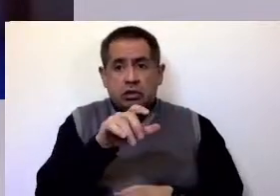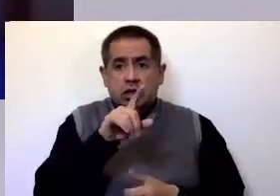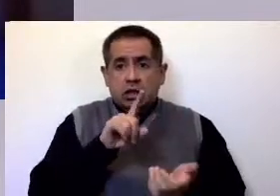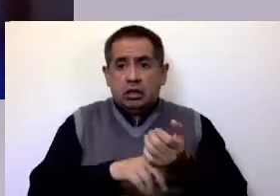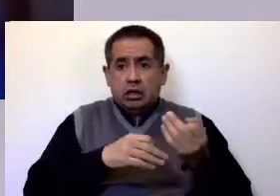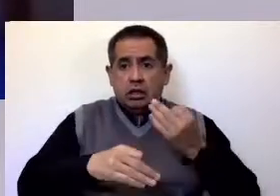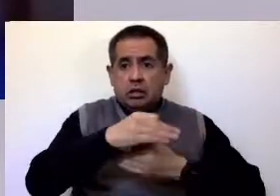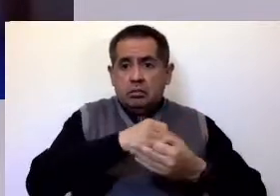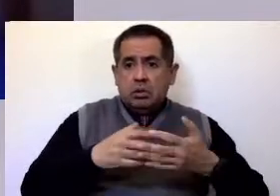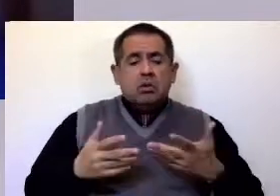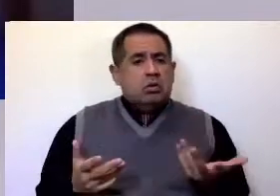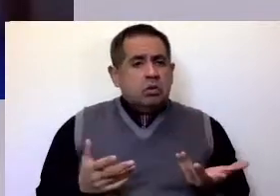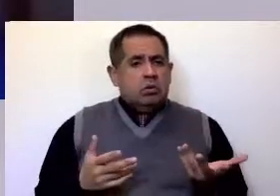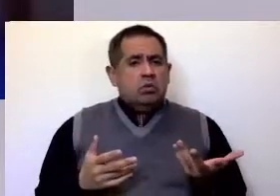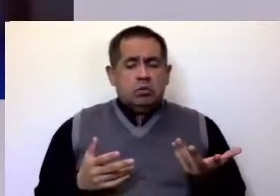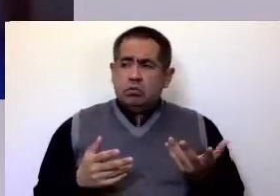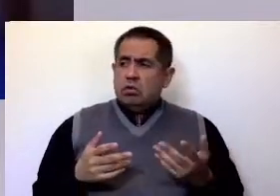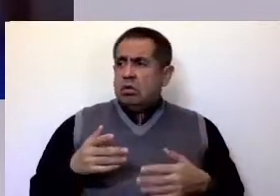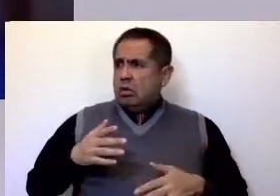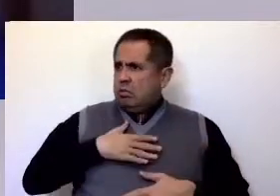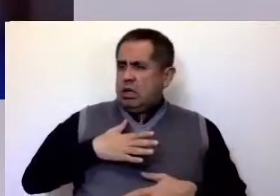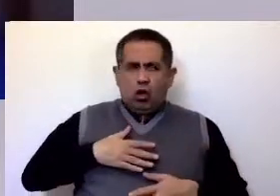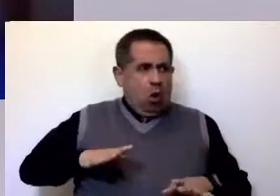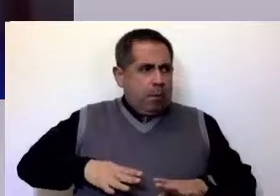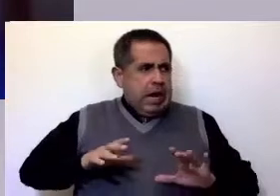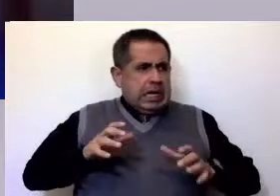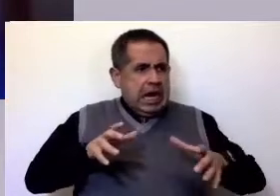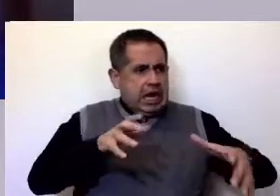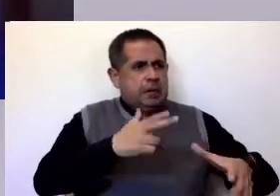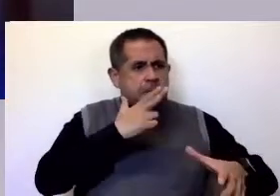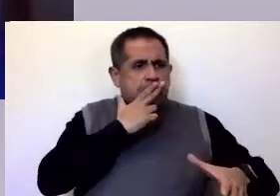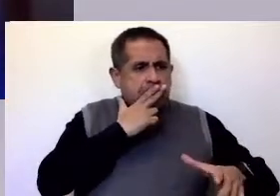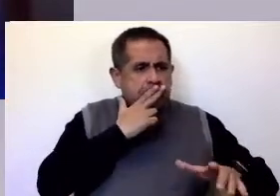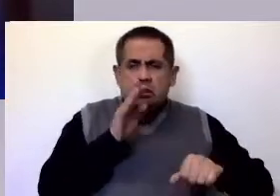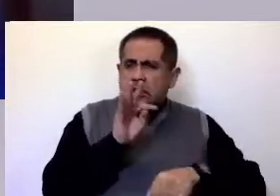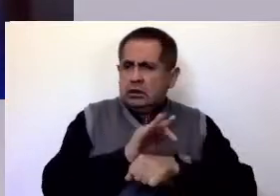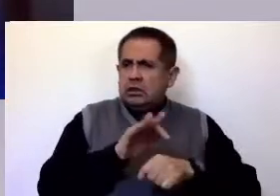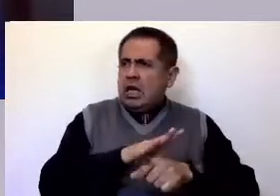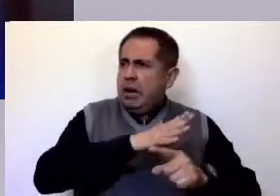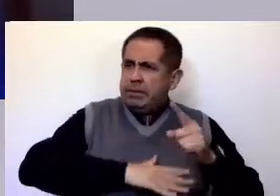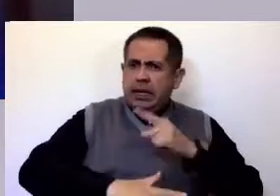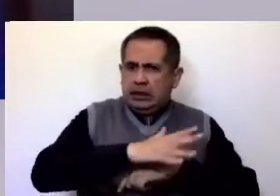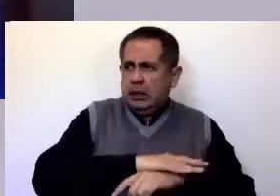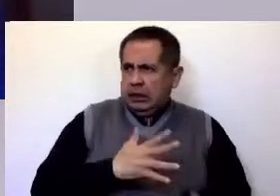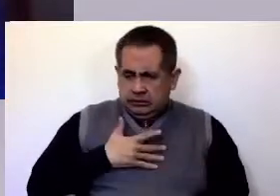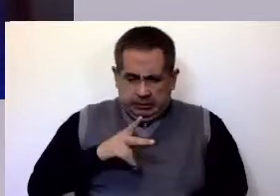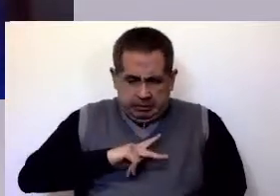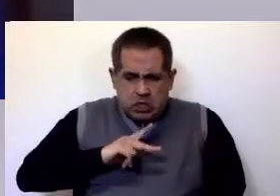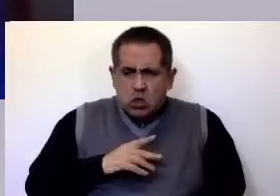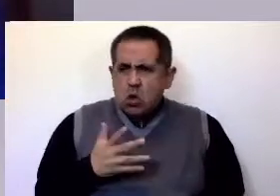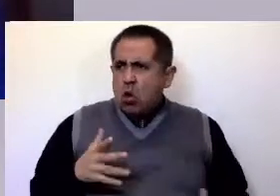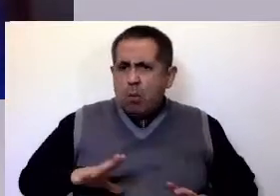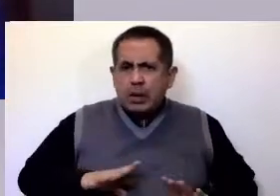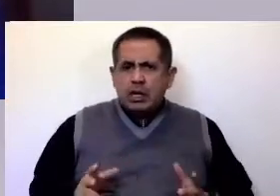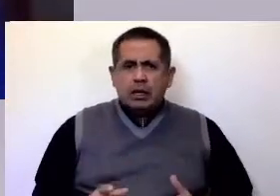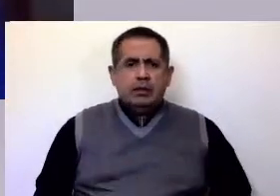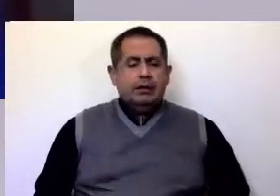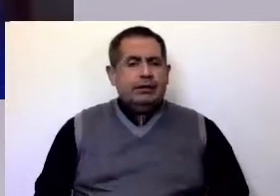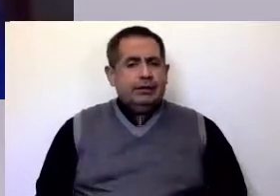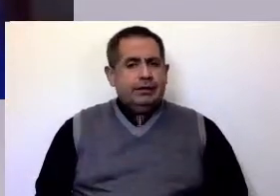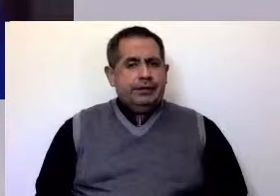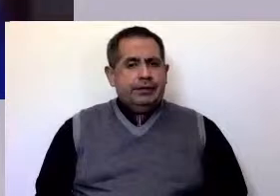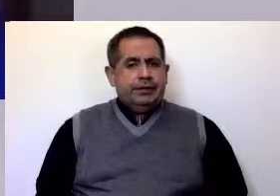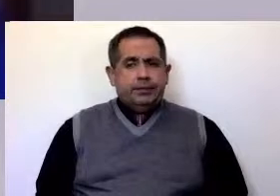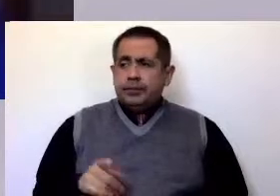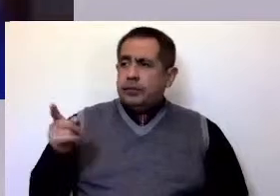tienen un día un interés directo y legítimo para acudir en defensa del medio ambiente segundo que el sobreseimiento